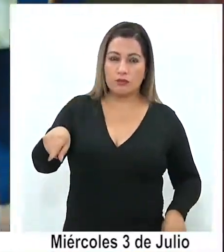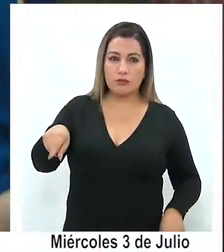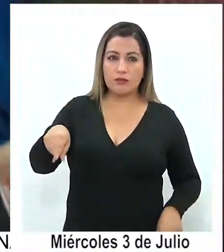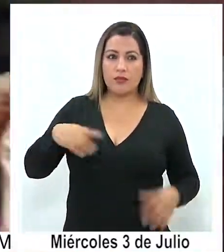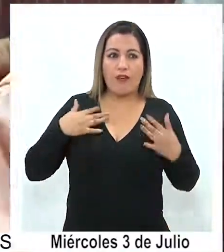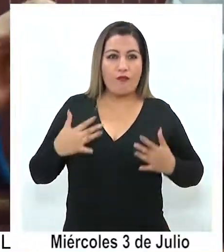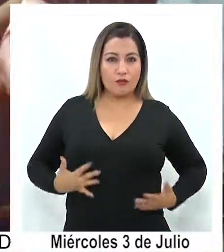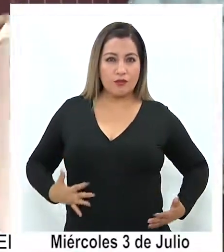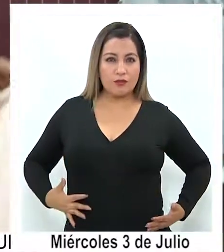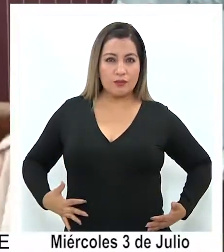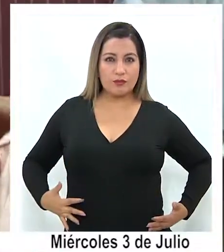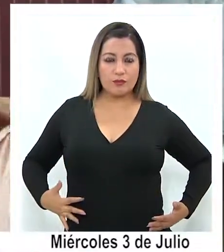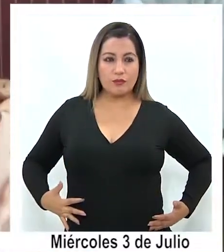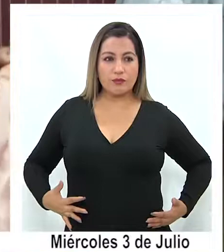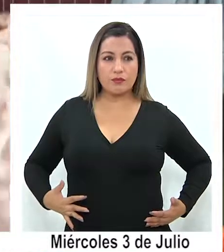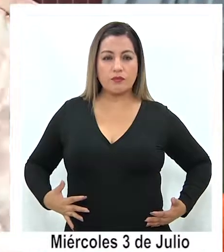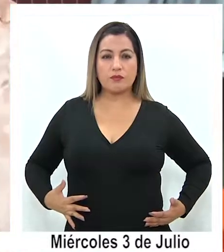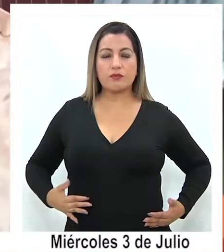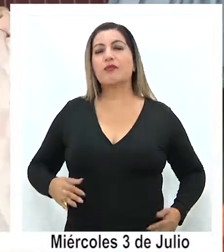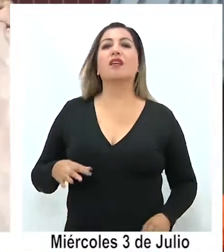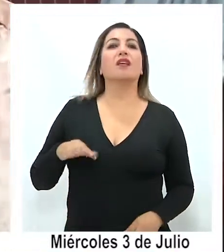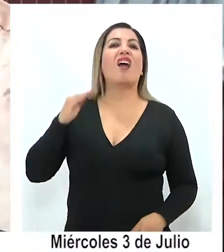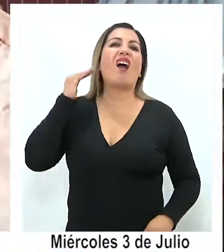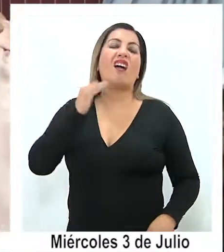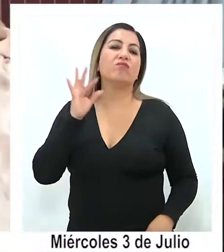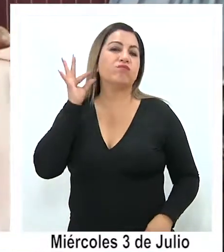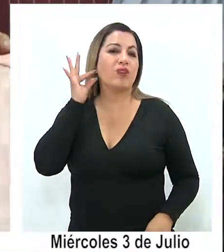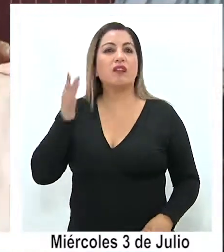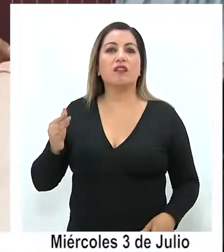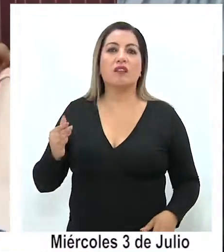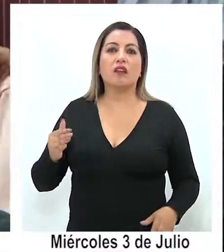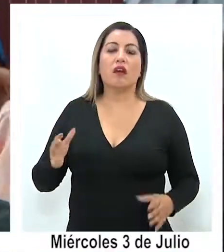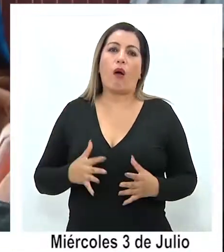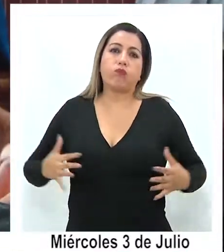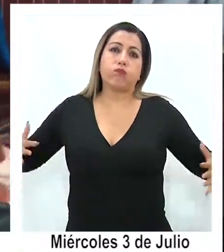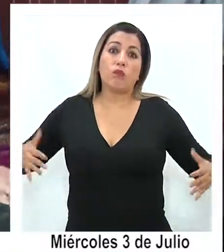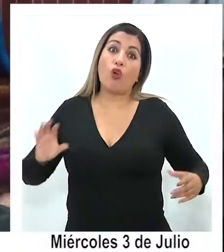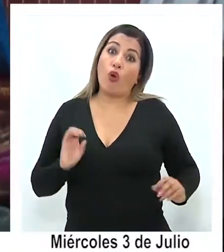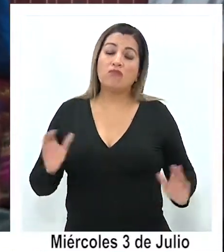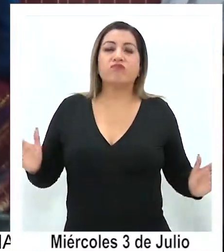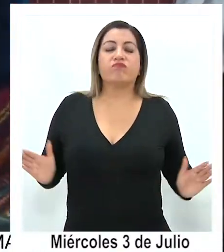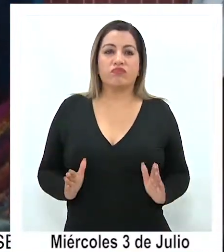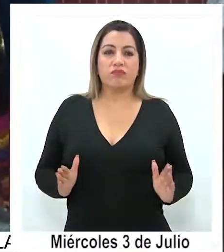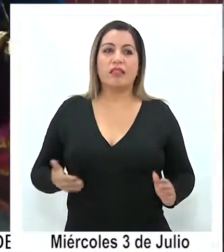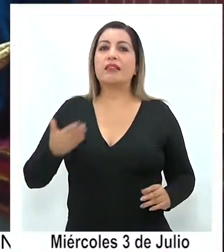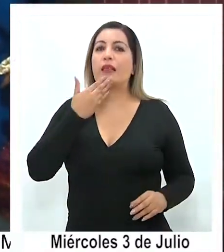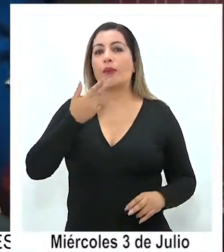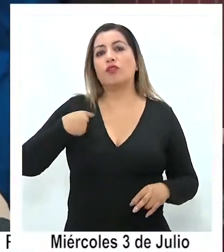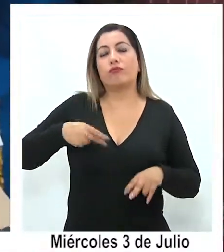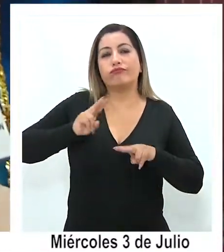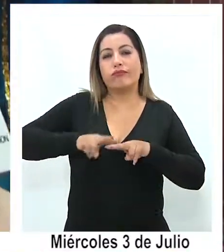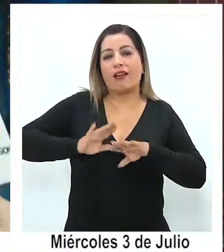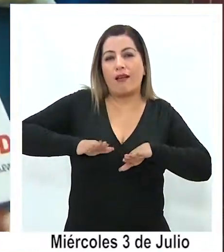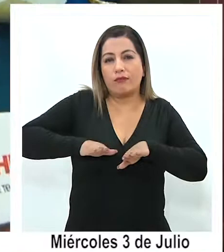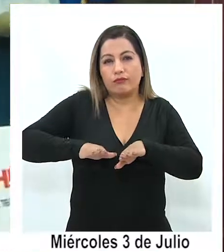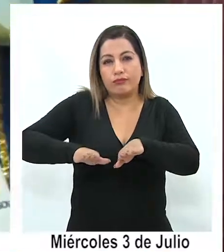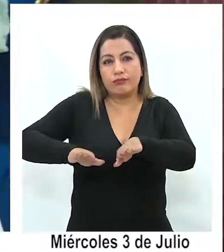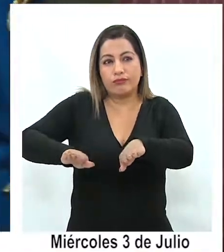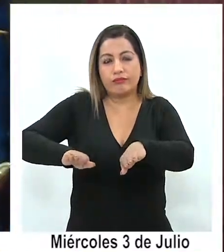Estas blusas así, a las niñas les quedan anchas a veces, angostas, así que también las arreglo.